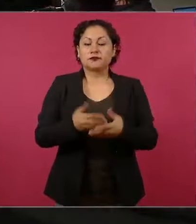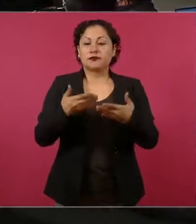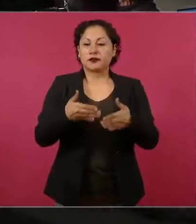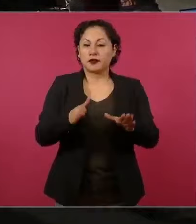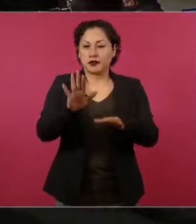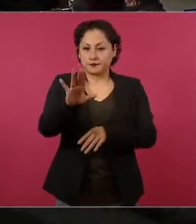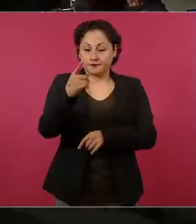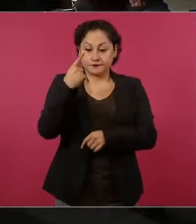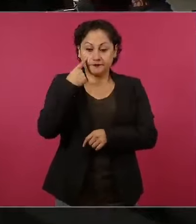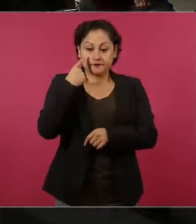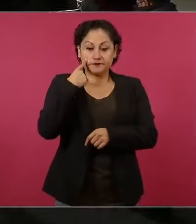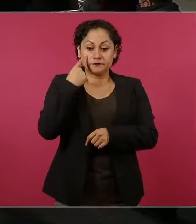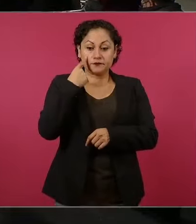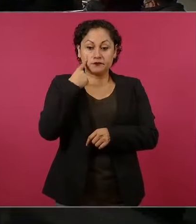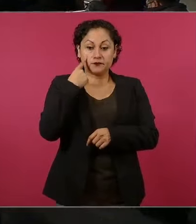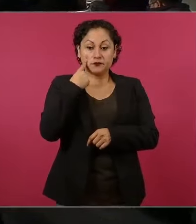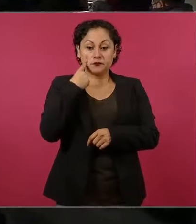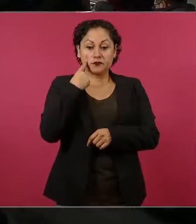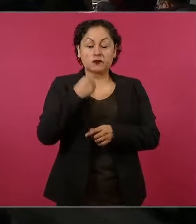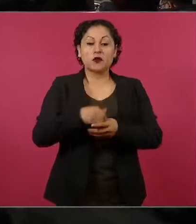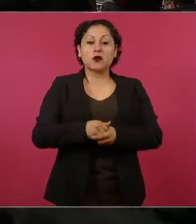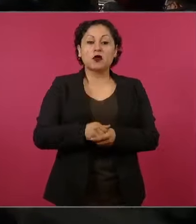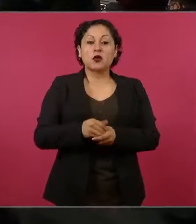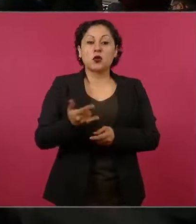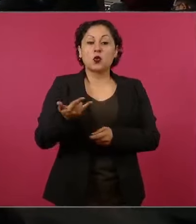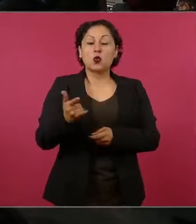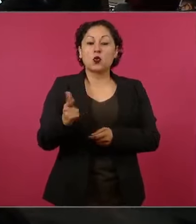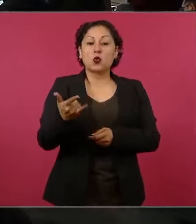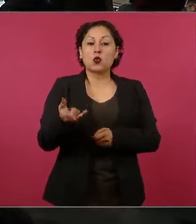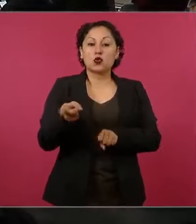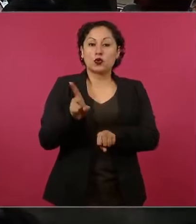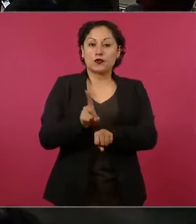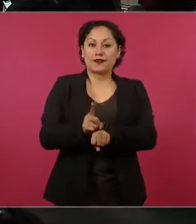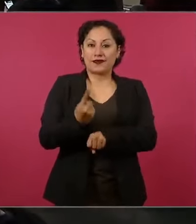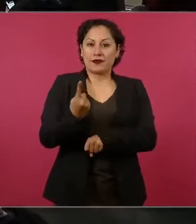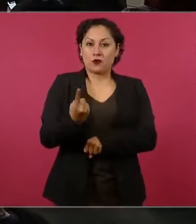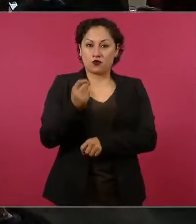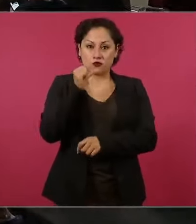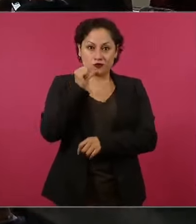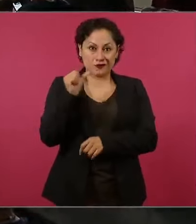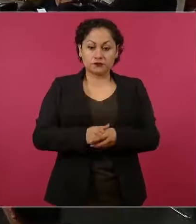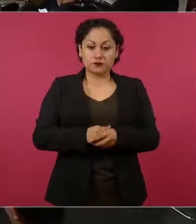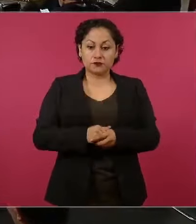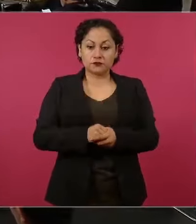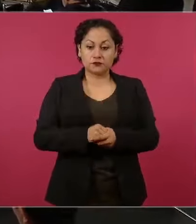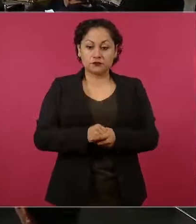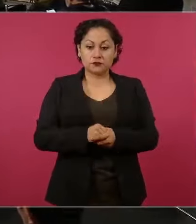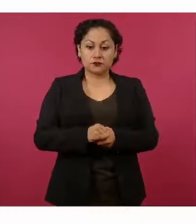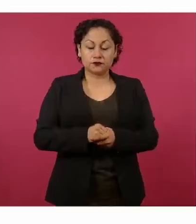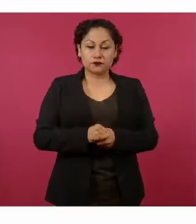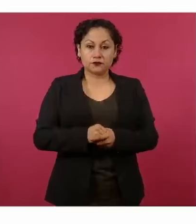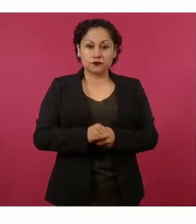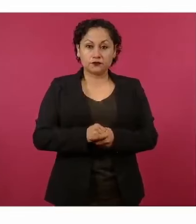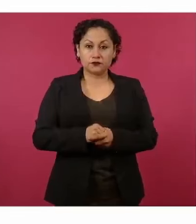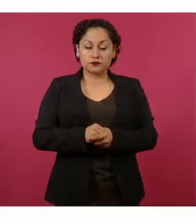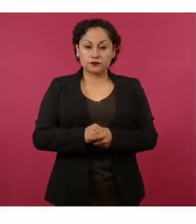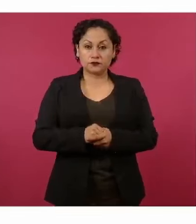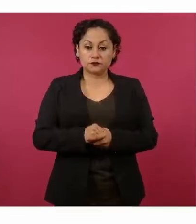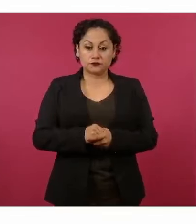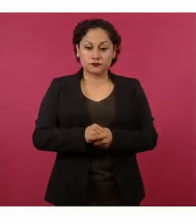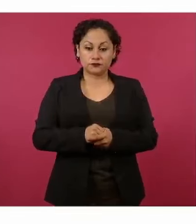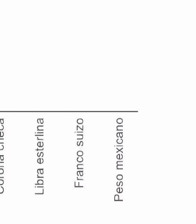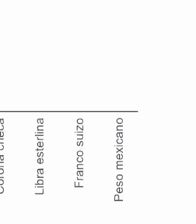El primero de julio, ayer, todavía estábamos en primer lugar, era la